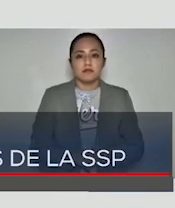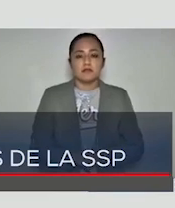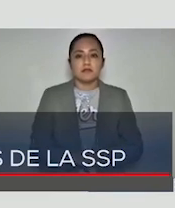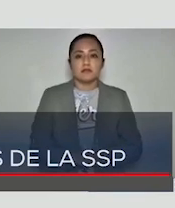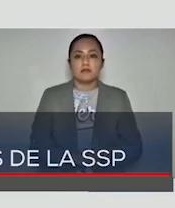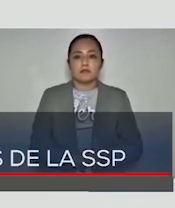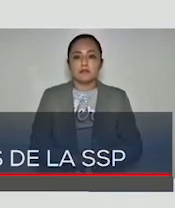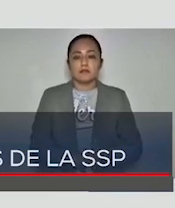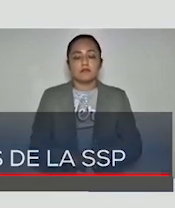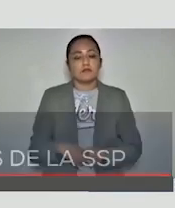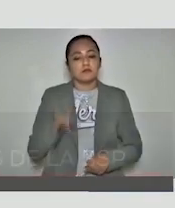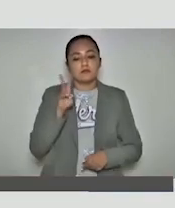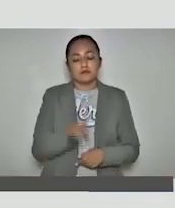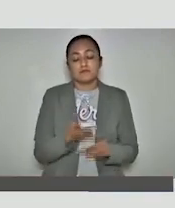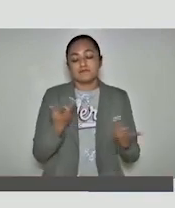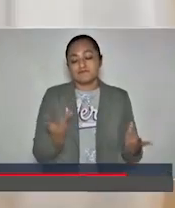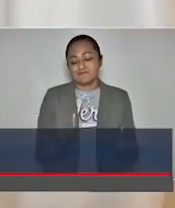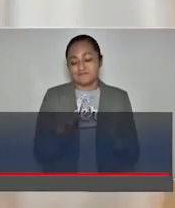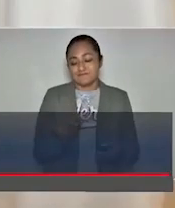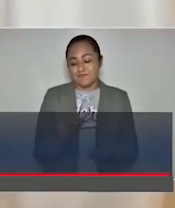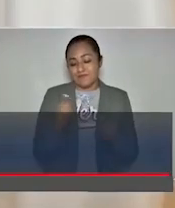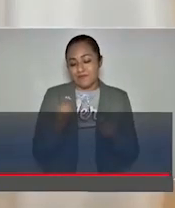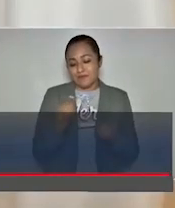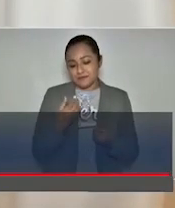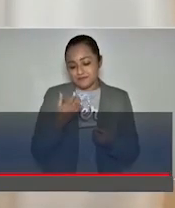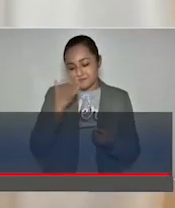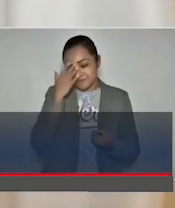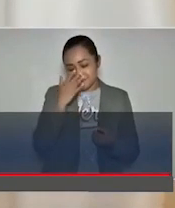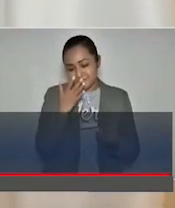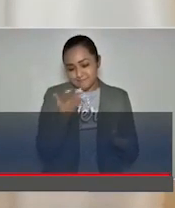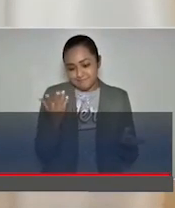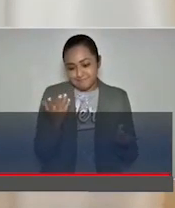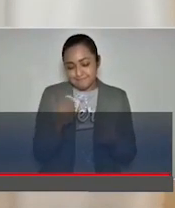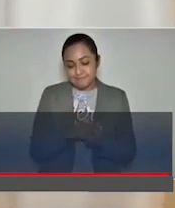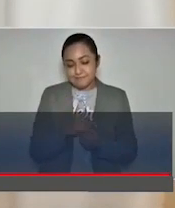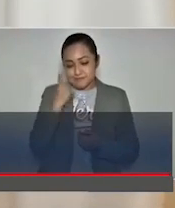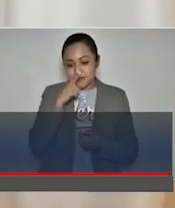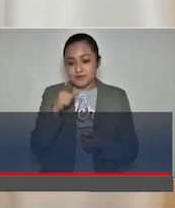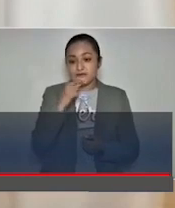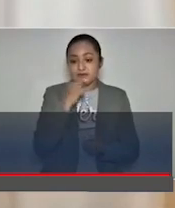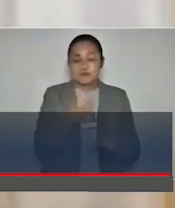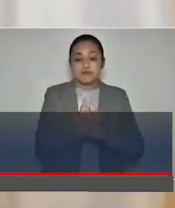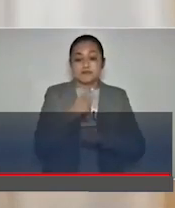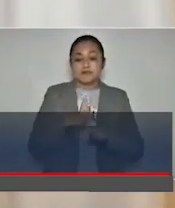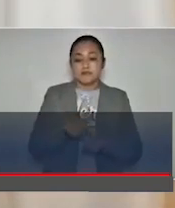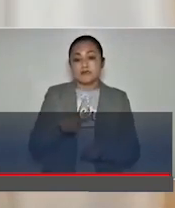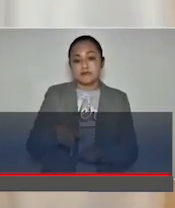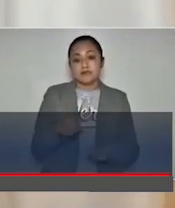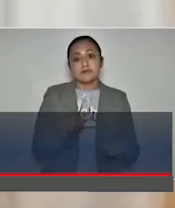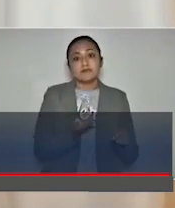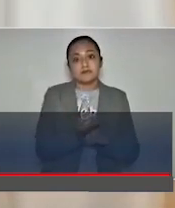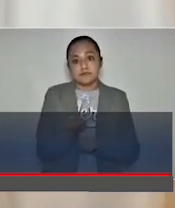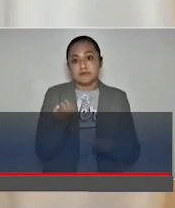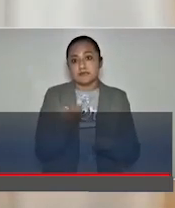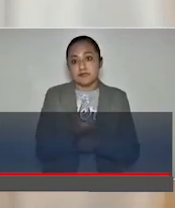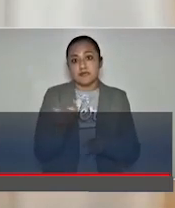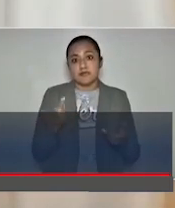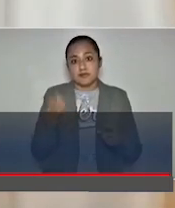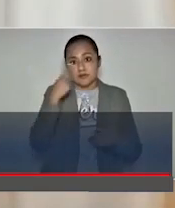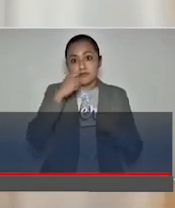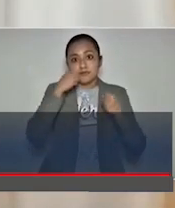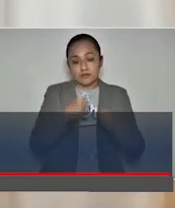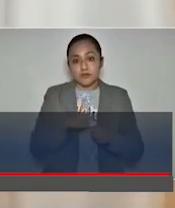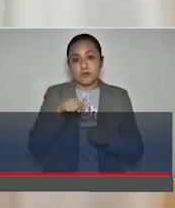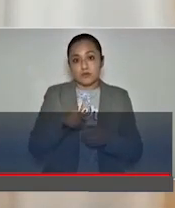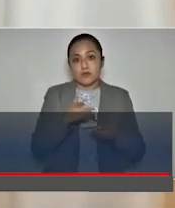es un hecho muy bochornoso para la policía estatal del estado para segura pública